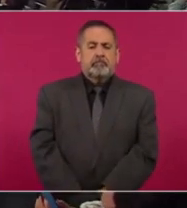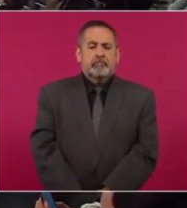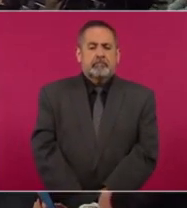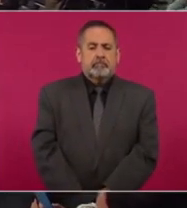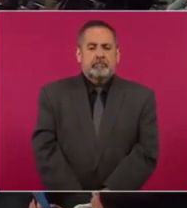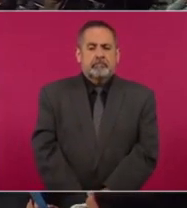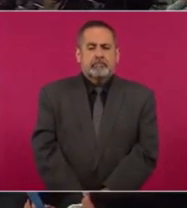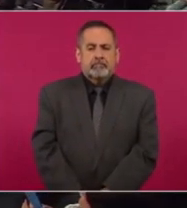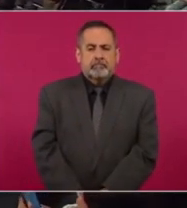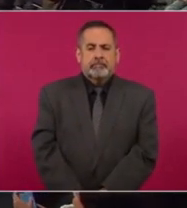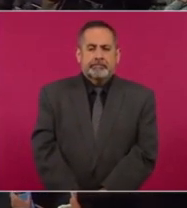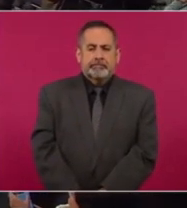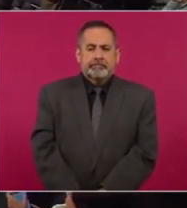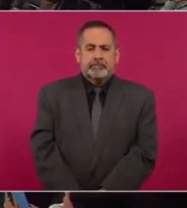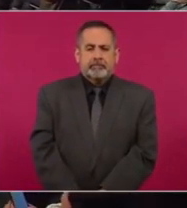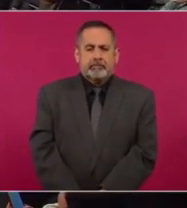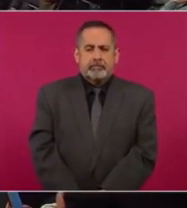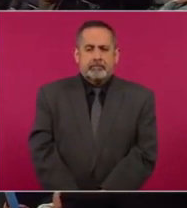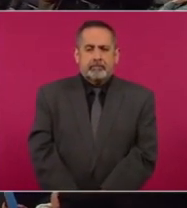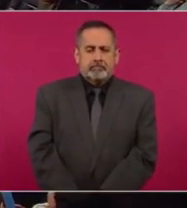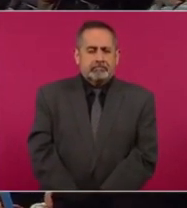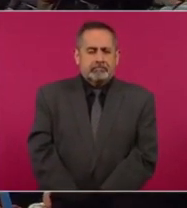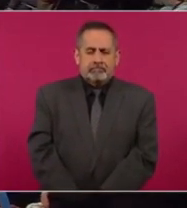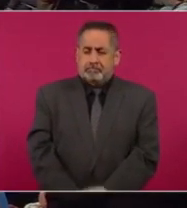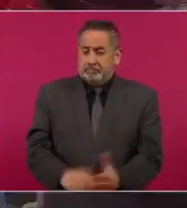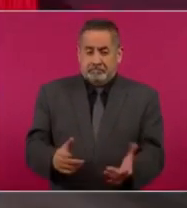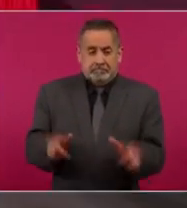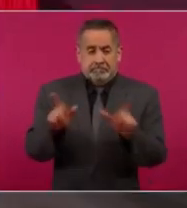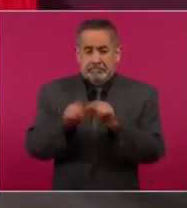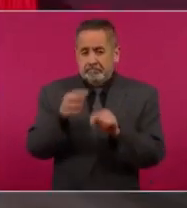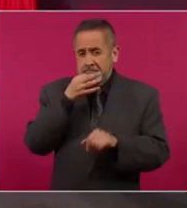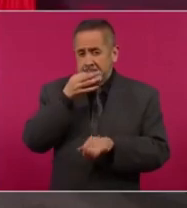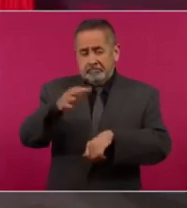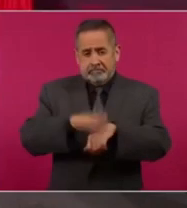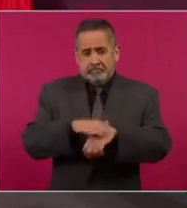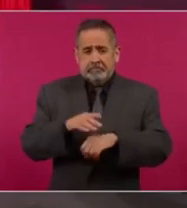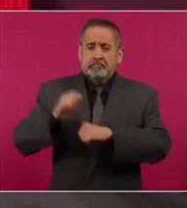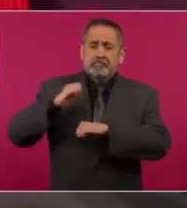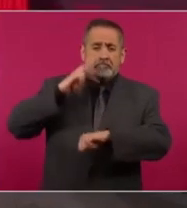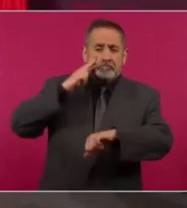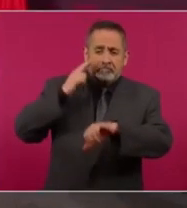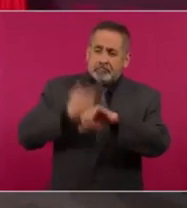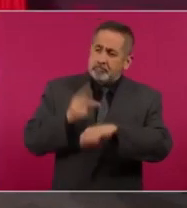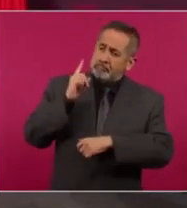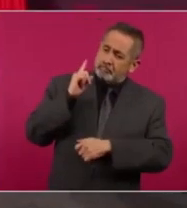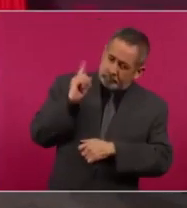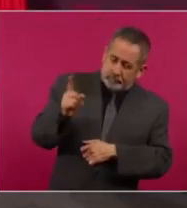Bueno, es sencillo. Corresponde a la UNAM